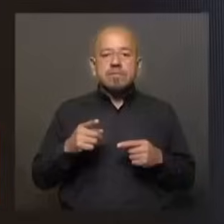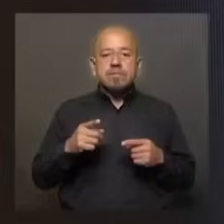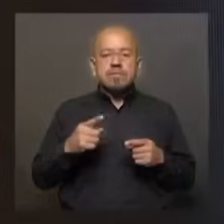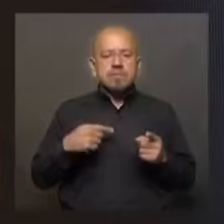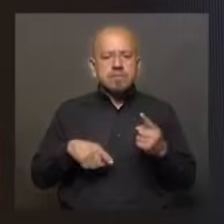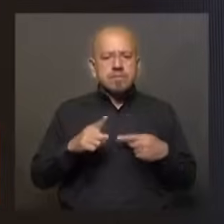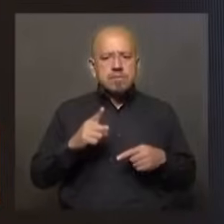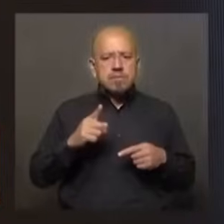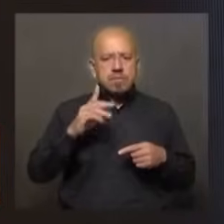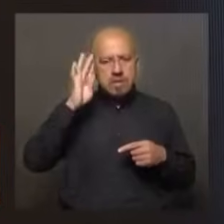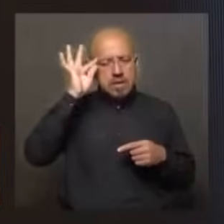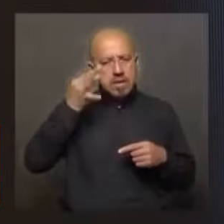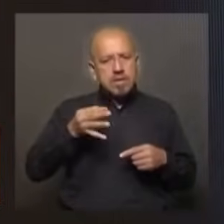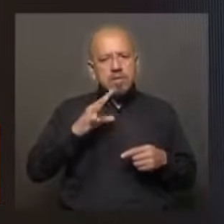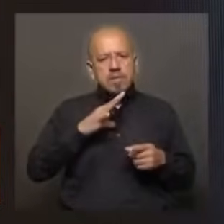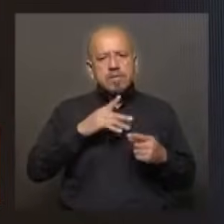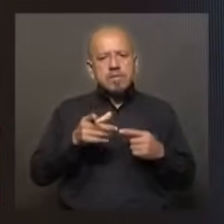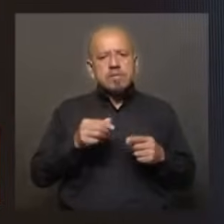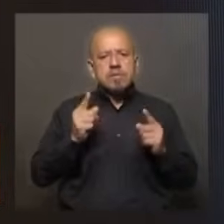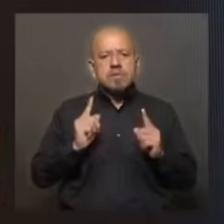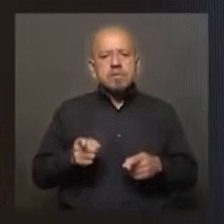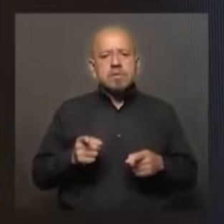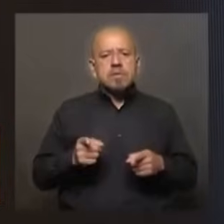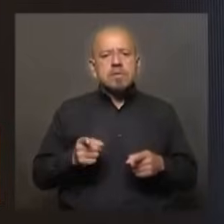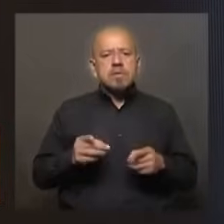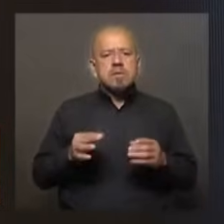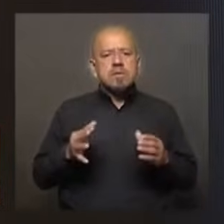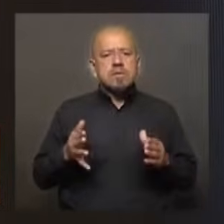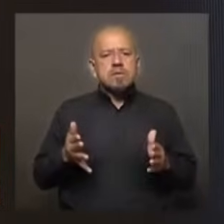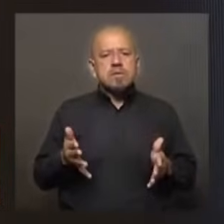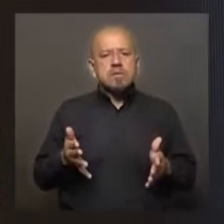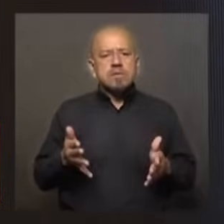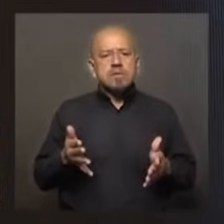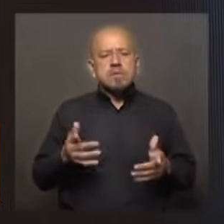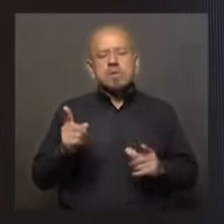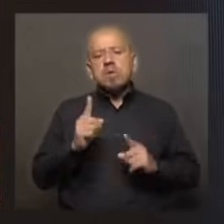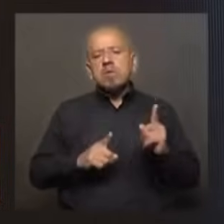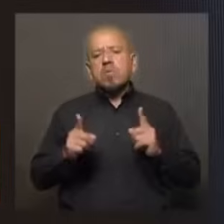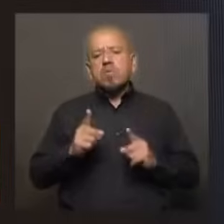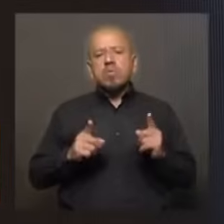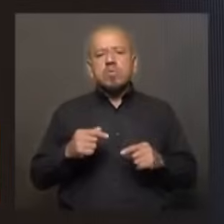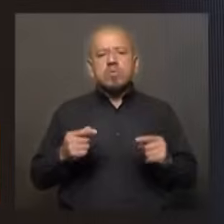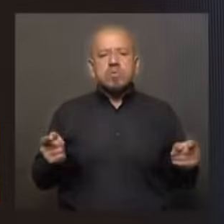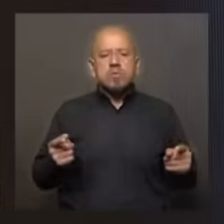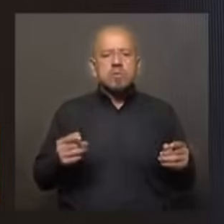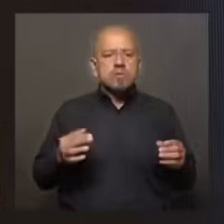Entonces creo que y también a veces tiene que ver con que en algunos casos, de nuevo,